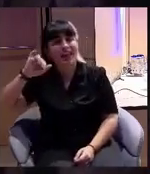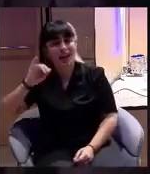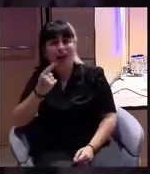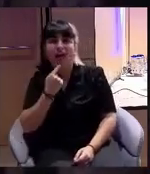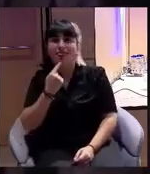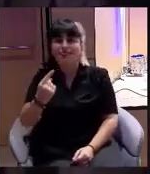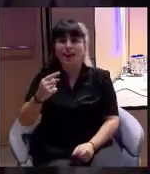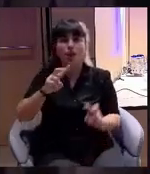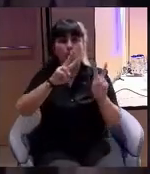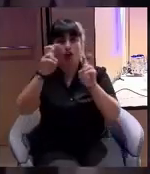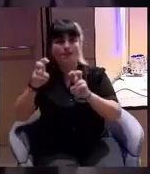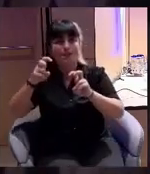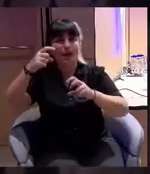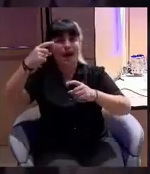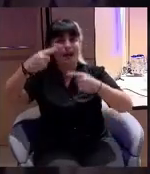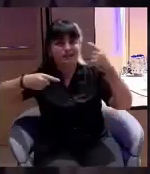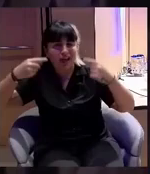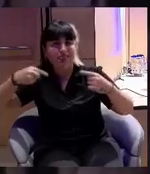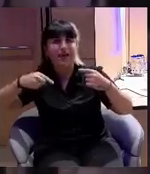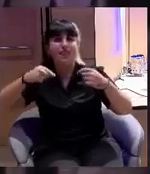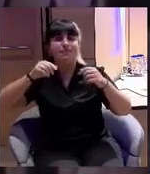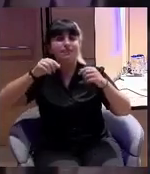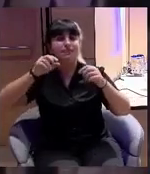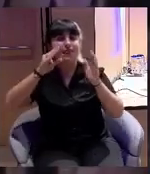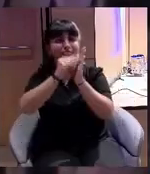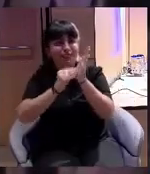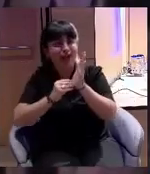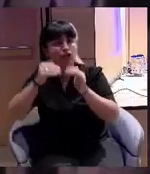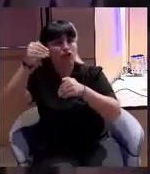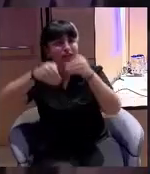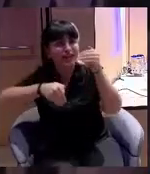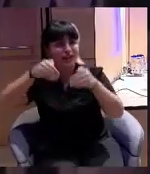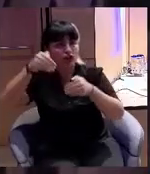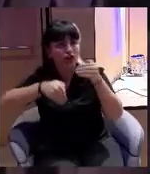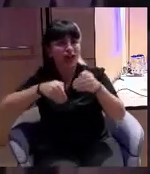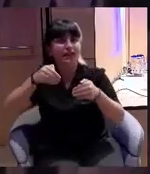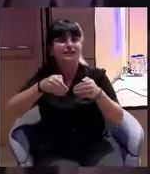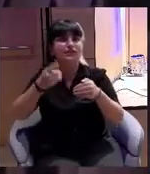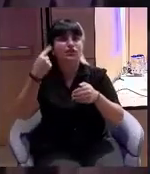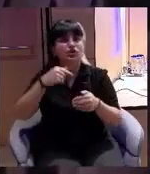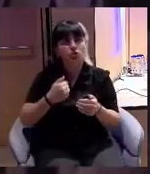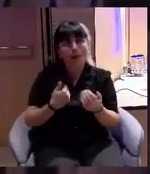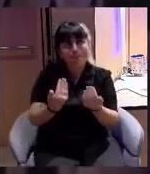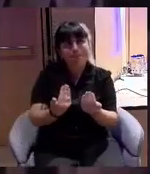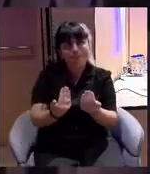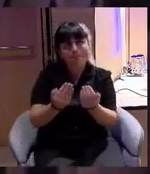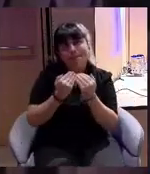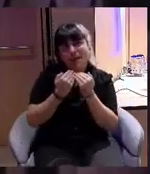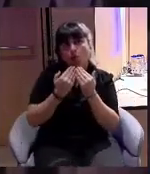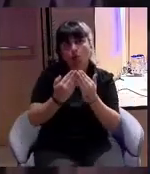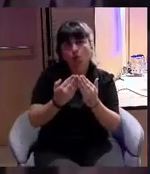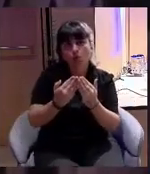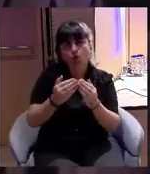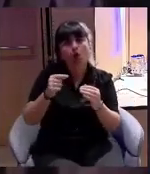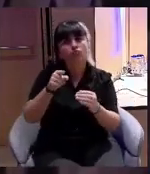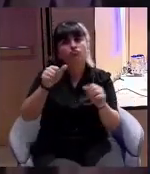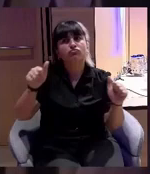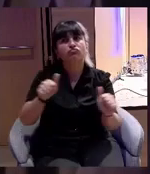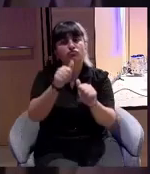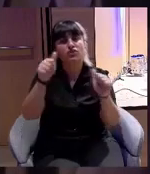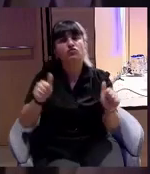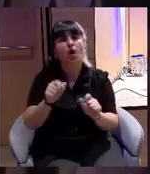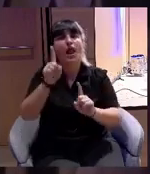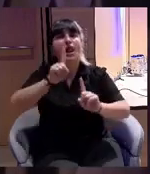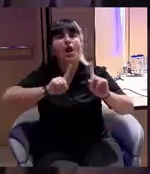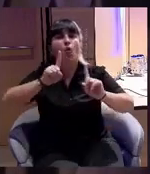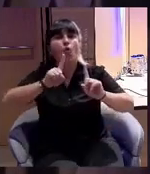estándar el tema de datos electorales que habían tenido una colaboración con social mi pregunta va si se pudo generar algún una